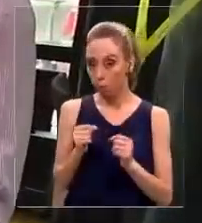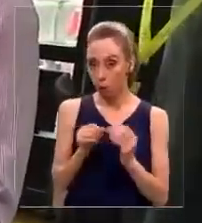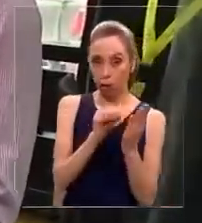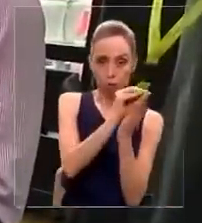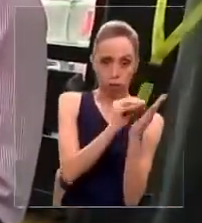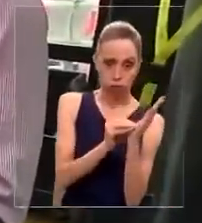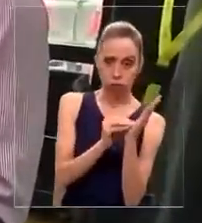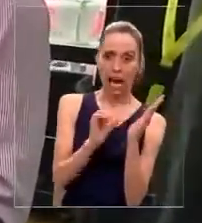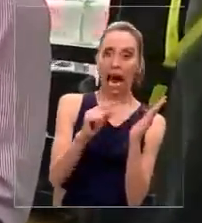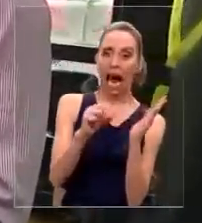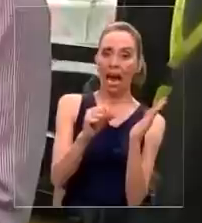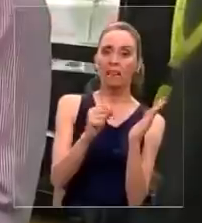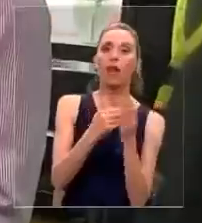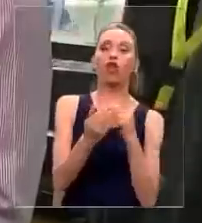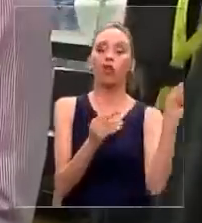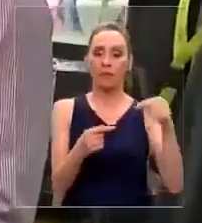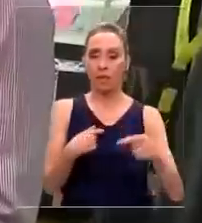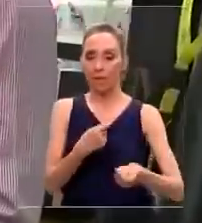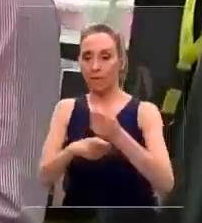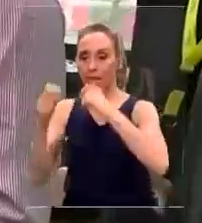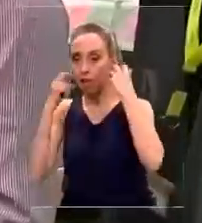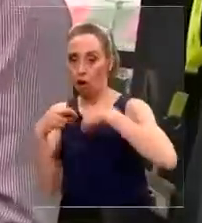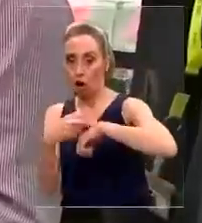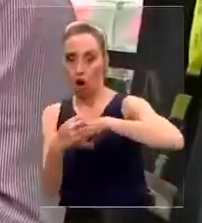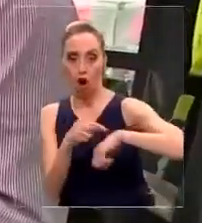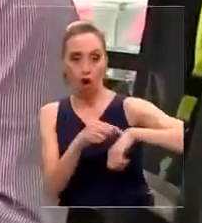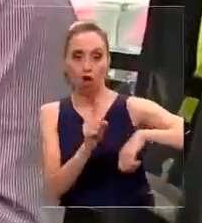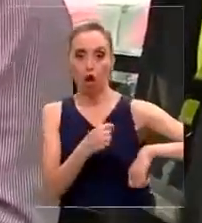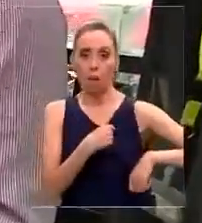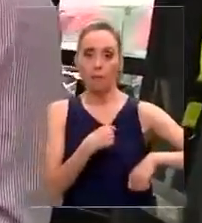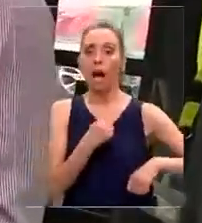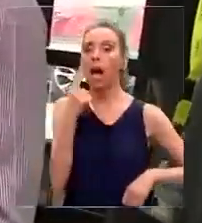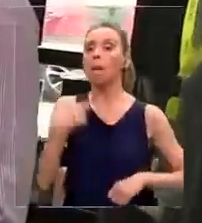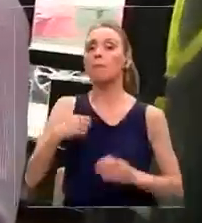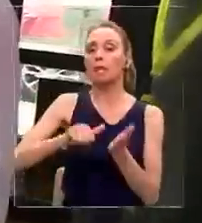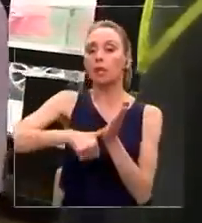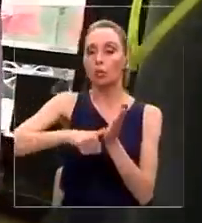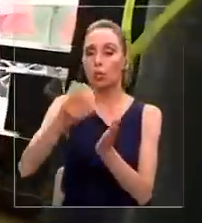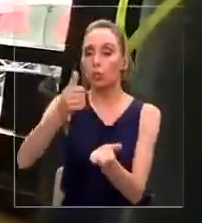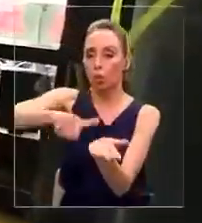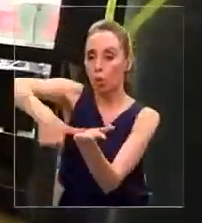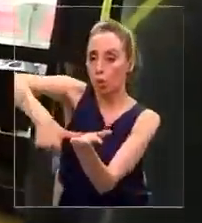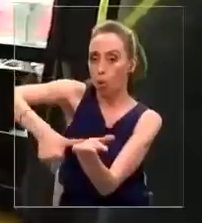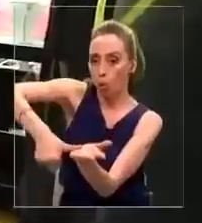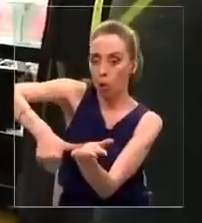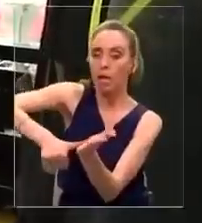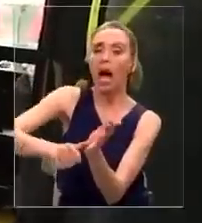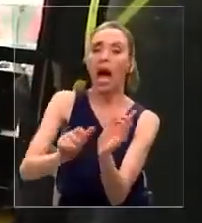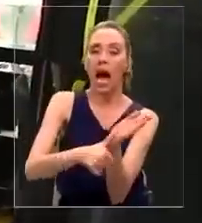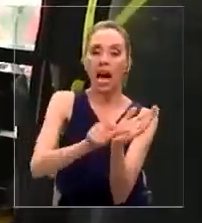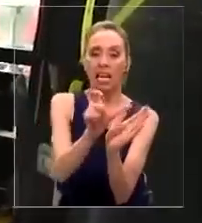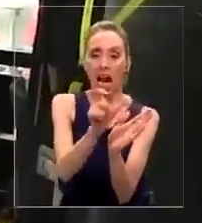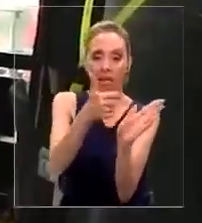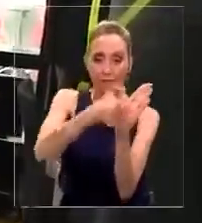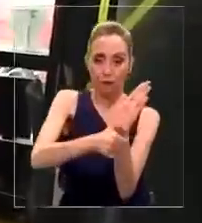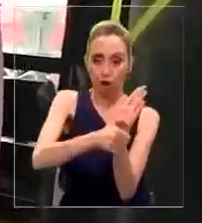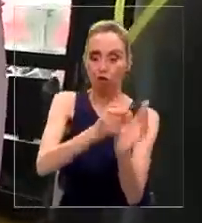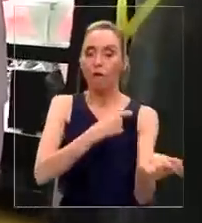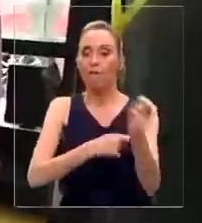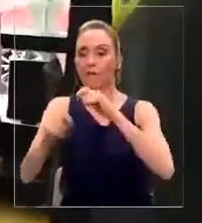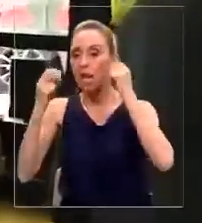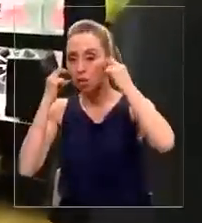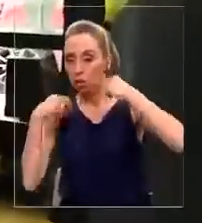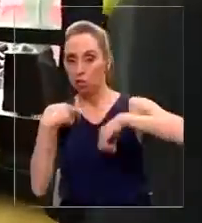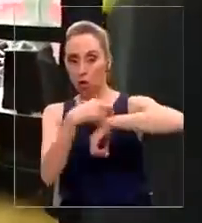un acta de procedencia si te vengo a vender una joya que no es mía, dar mi RUT, poner mi huella, que fotografíe mi carnet y vender una